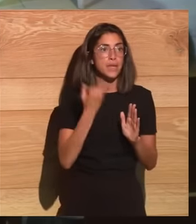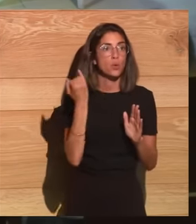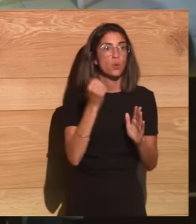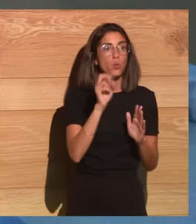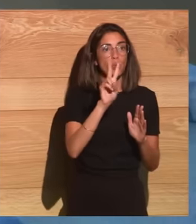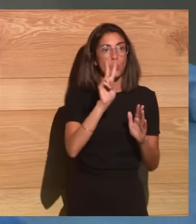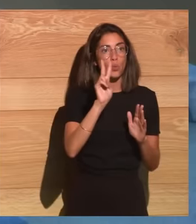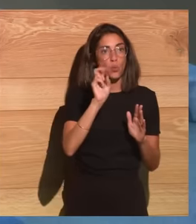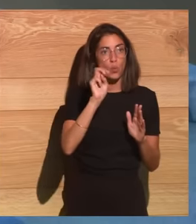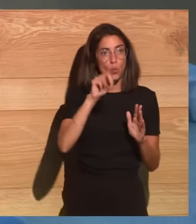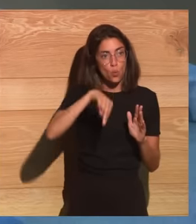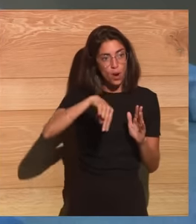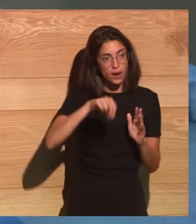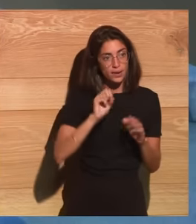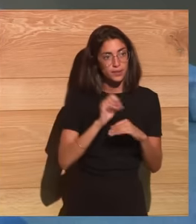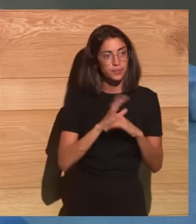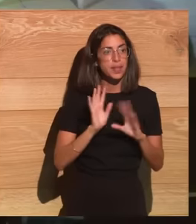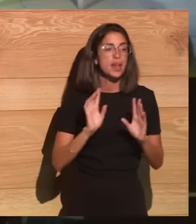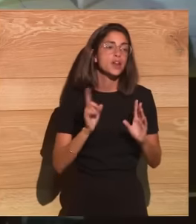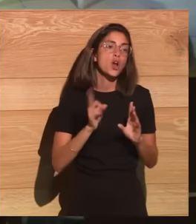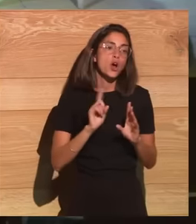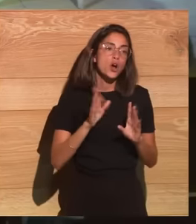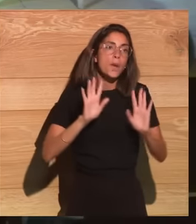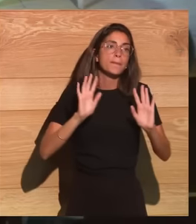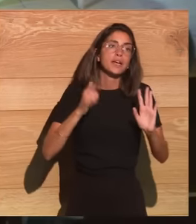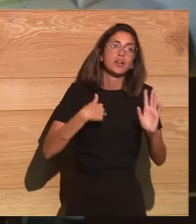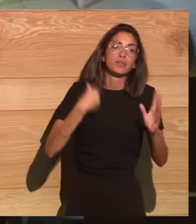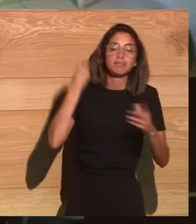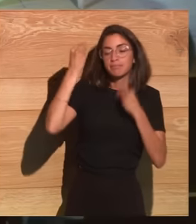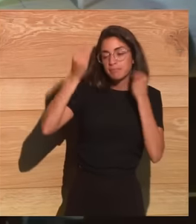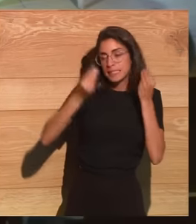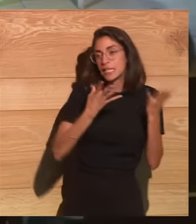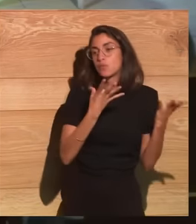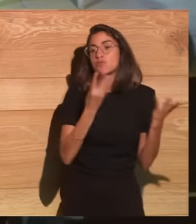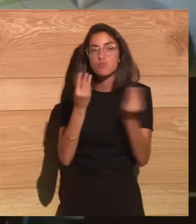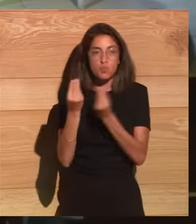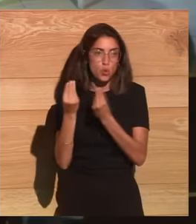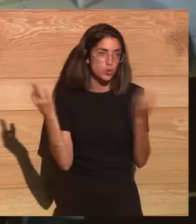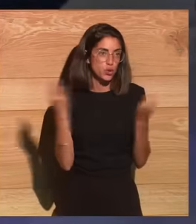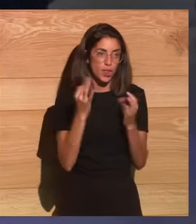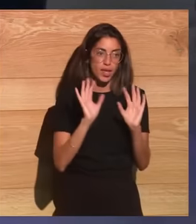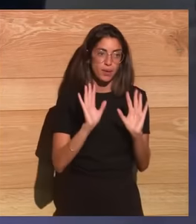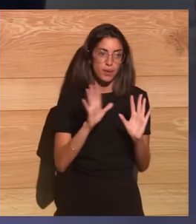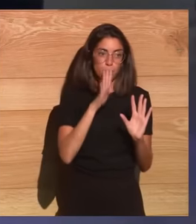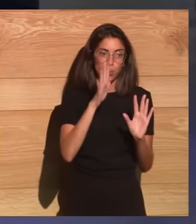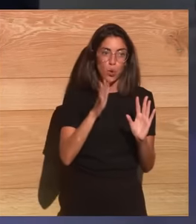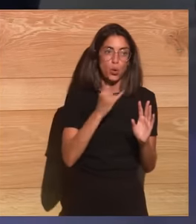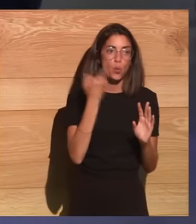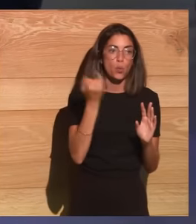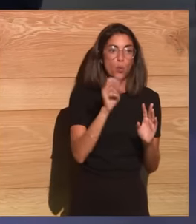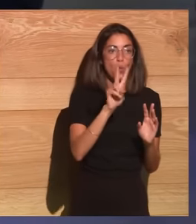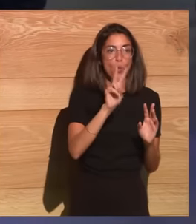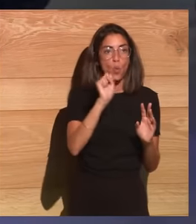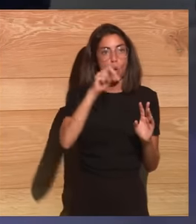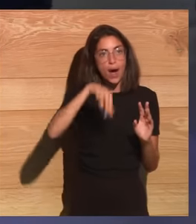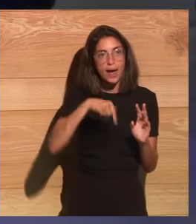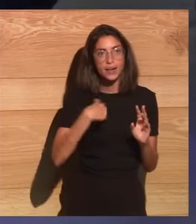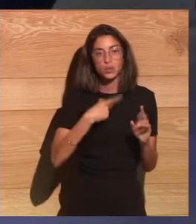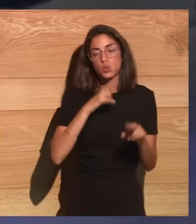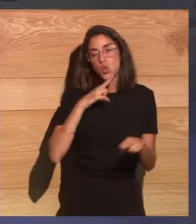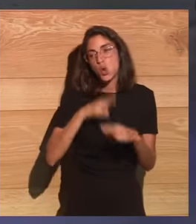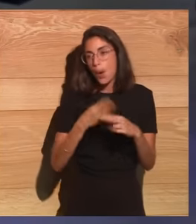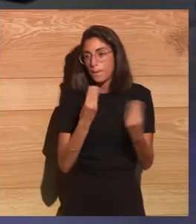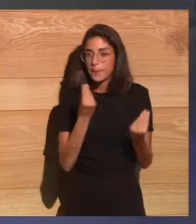Ah, me... Bueno, pero no, pero hay que deducir mucho, hostia. Mira que le dije. De que Juan es que es un nombre, es que Juan es un